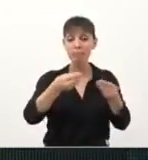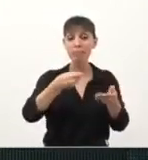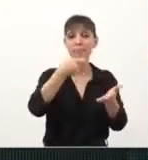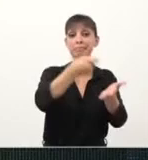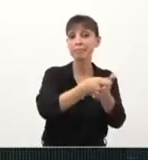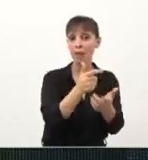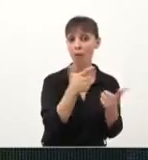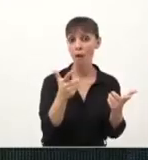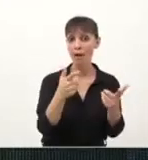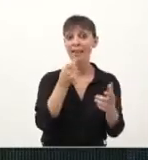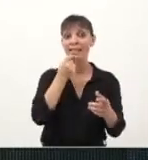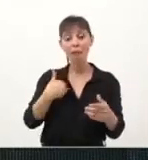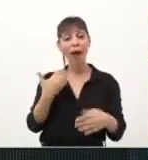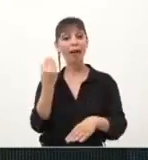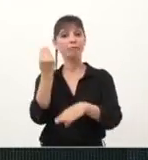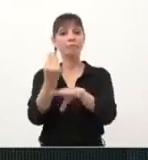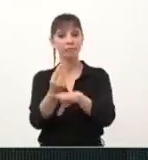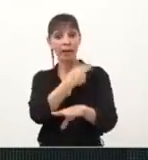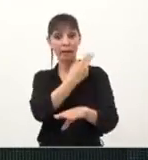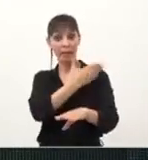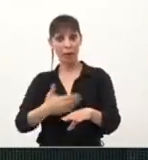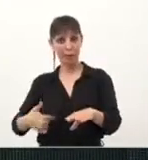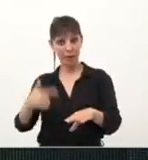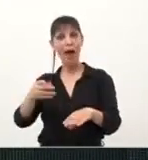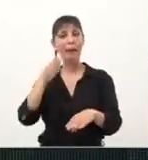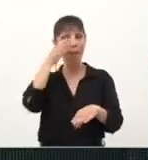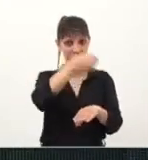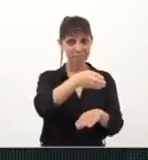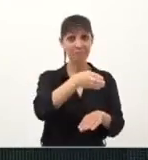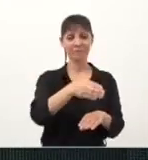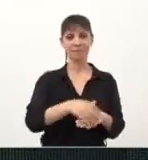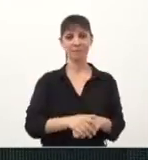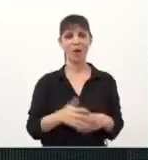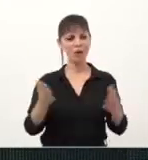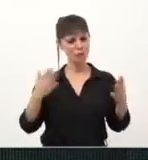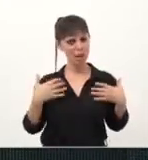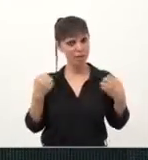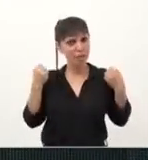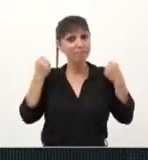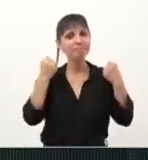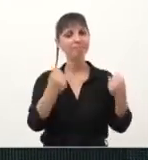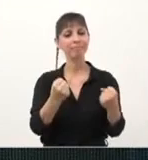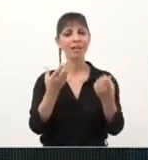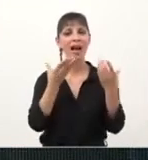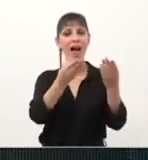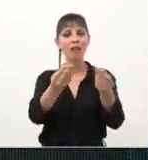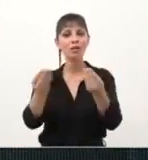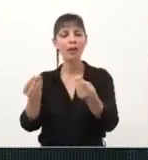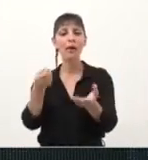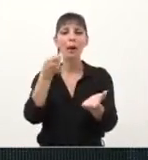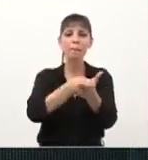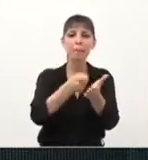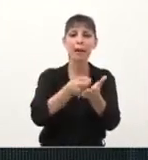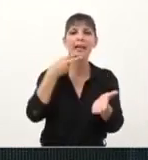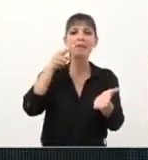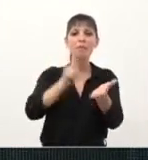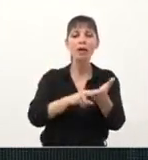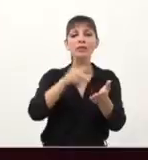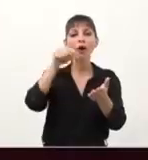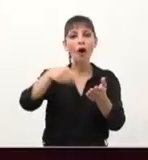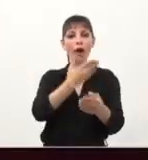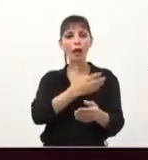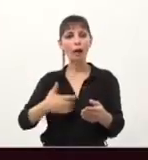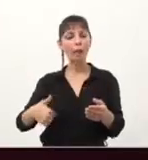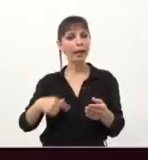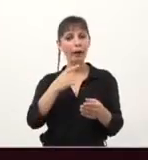soy jefe de gobierno, vamos a estar donde el Estado tiene que estar, poniendo el cuerpo y ayudándolos a pagar las boletas que hoy el gobierno les